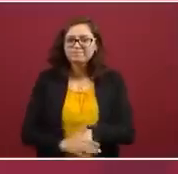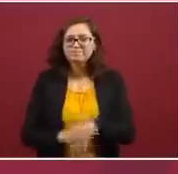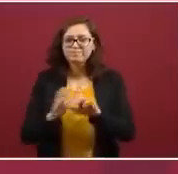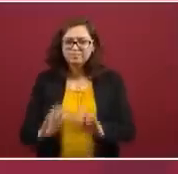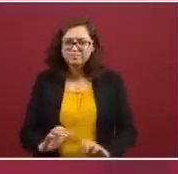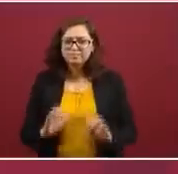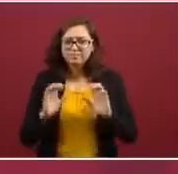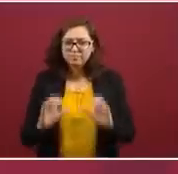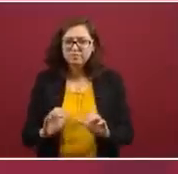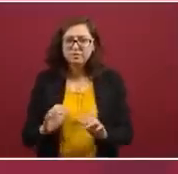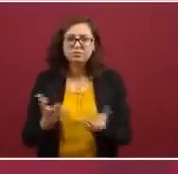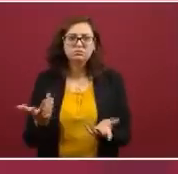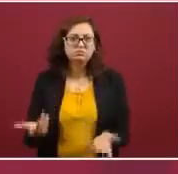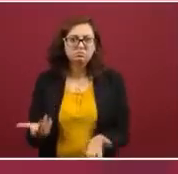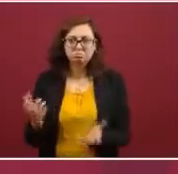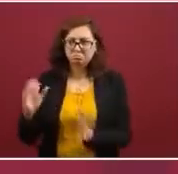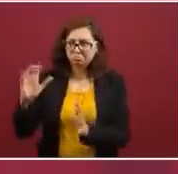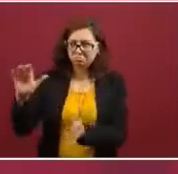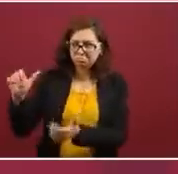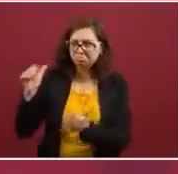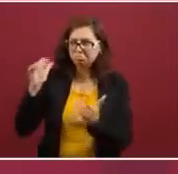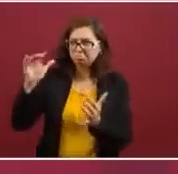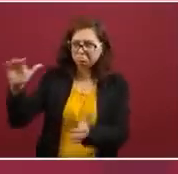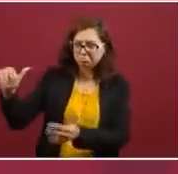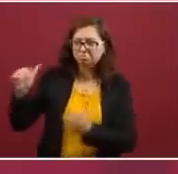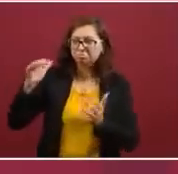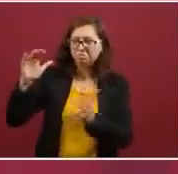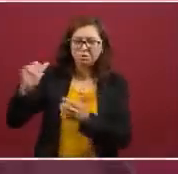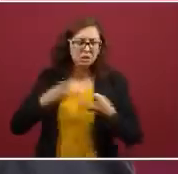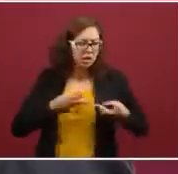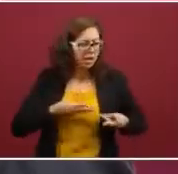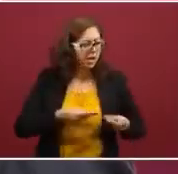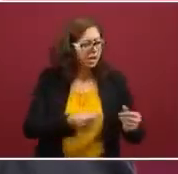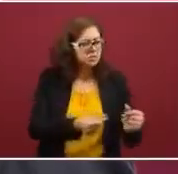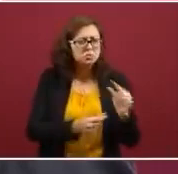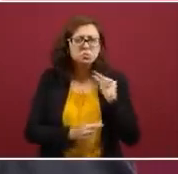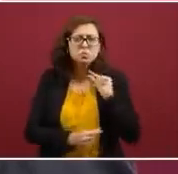ingresos que gastos.